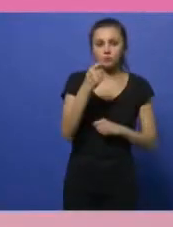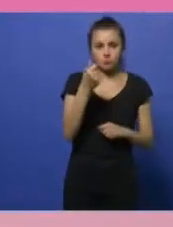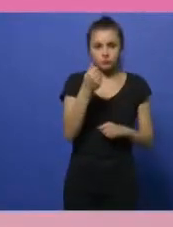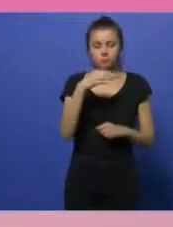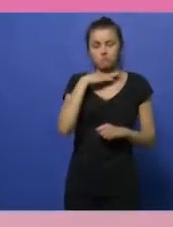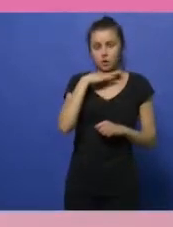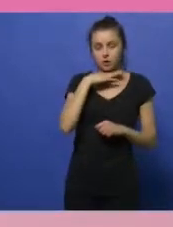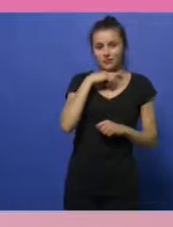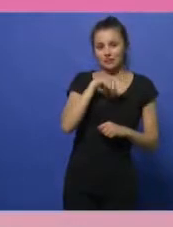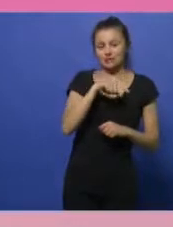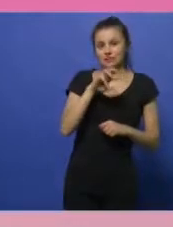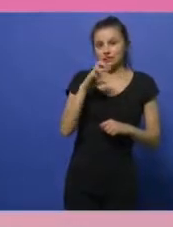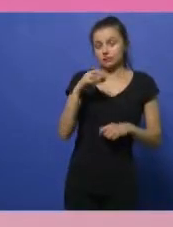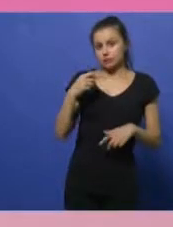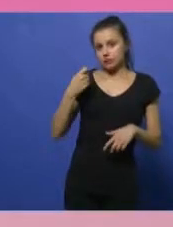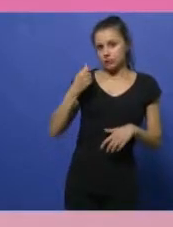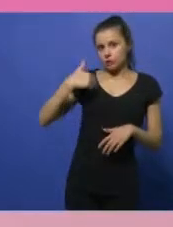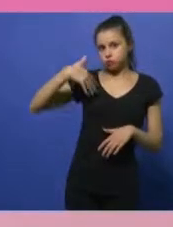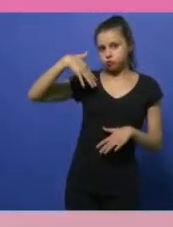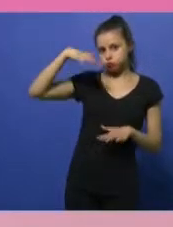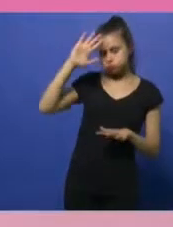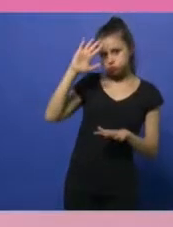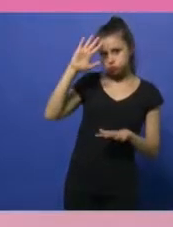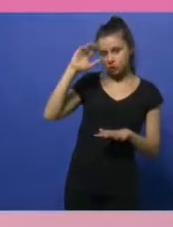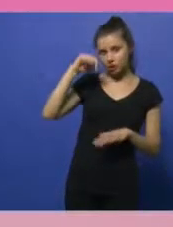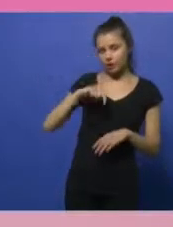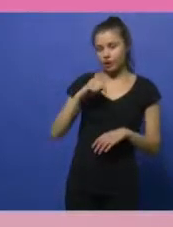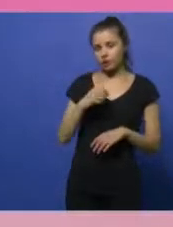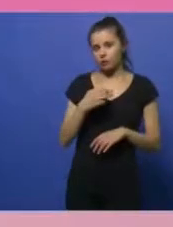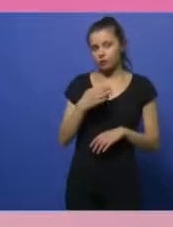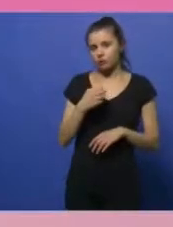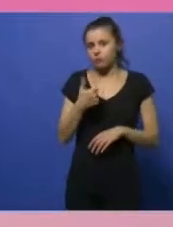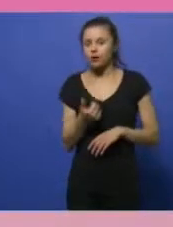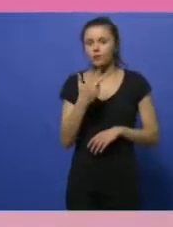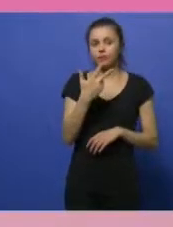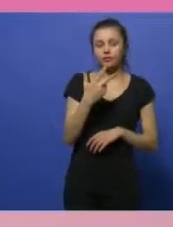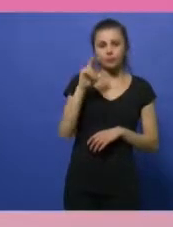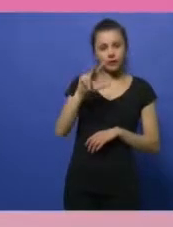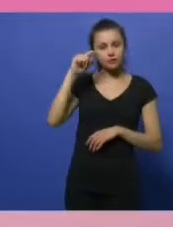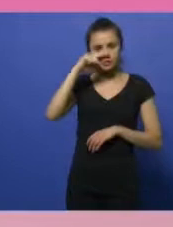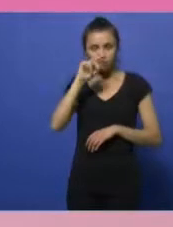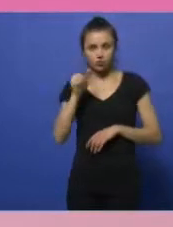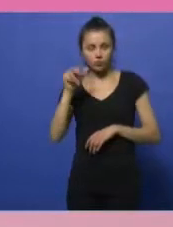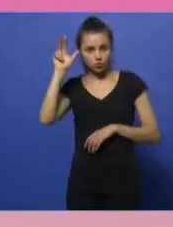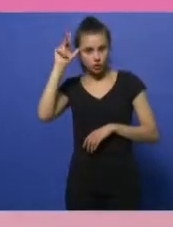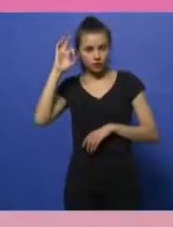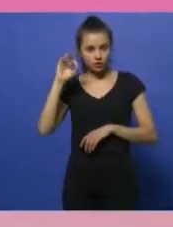nosotros tenerlo muy caro el dólar, nosotros acá lo compramos 37.80 y ellos nos pagan 17